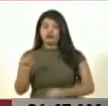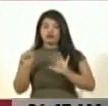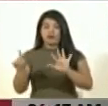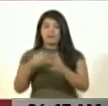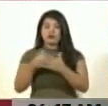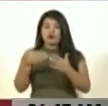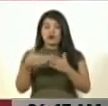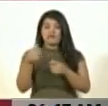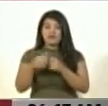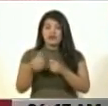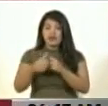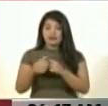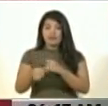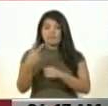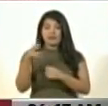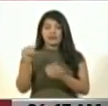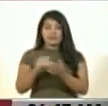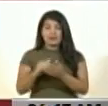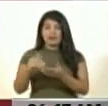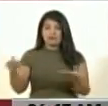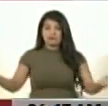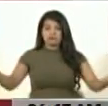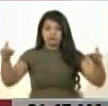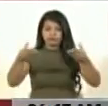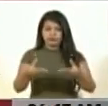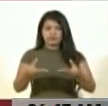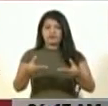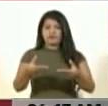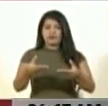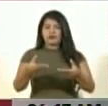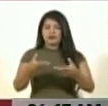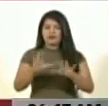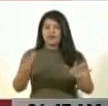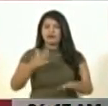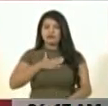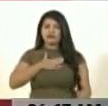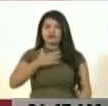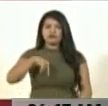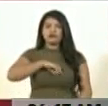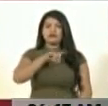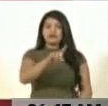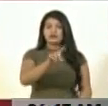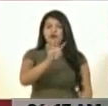25.6 millones de piezas de billetes de 20.000, hemos logrado ya alcanzar el